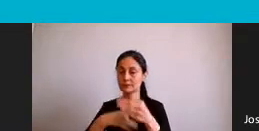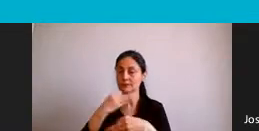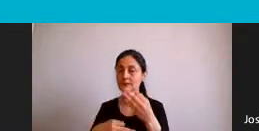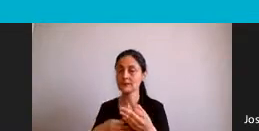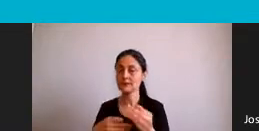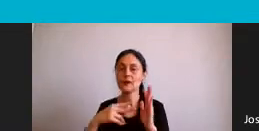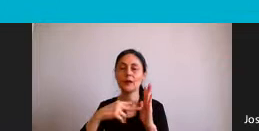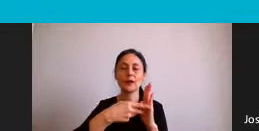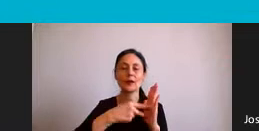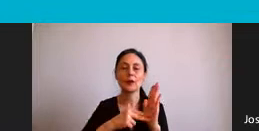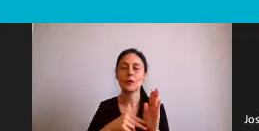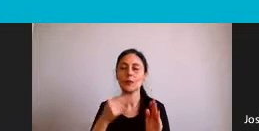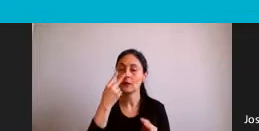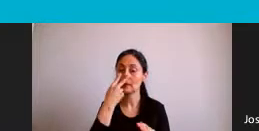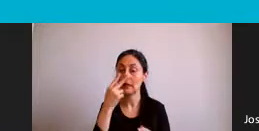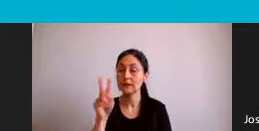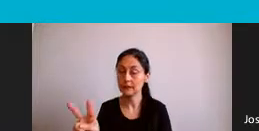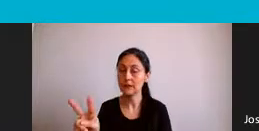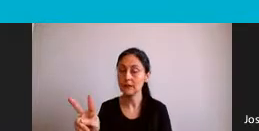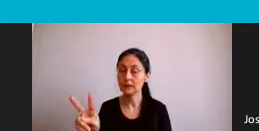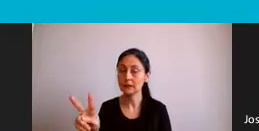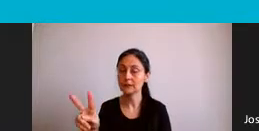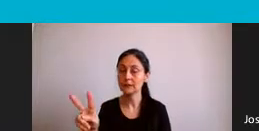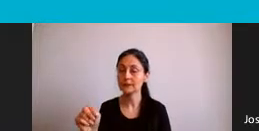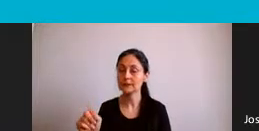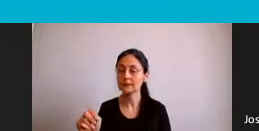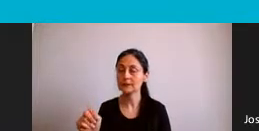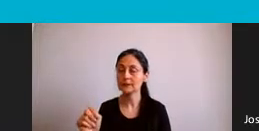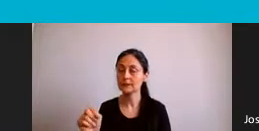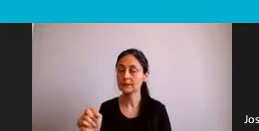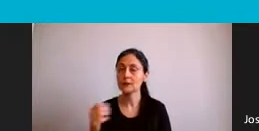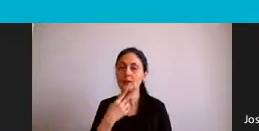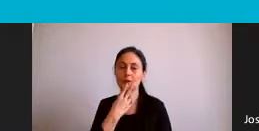observan producto de lo que hemos vivido como